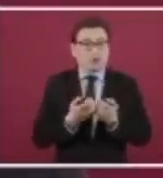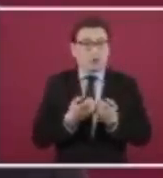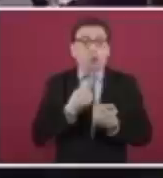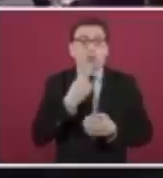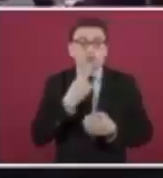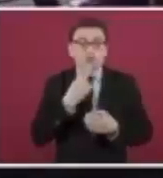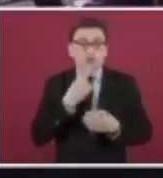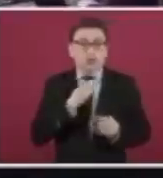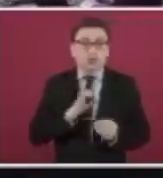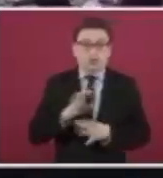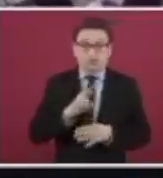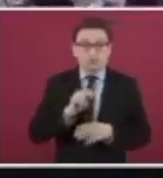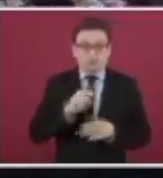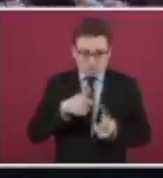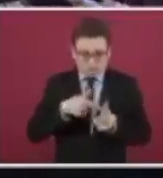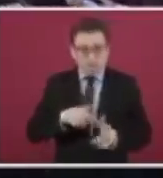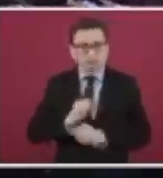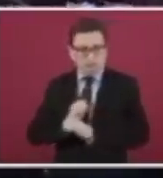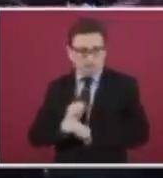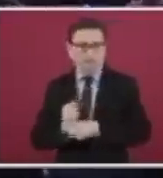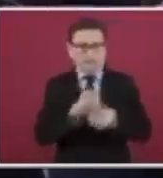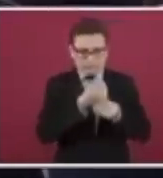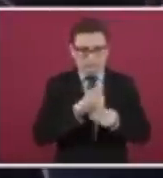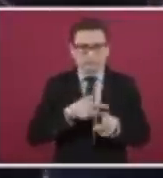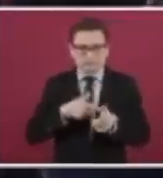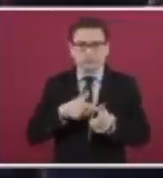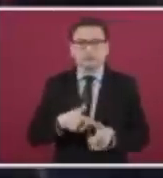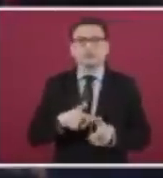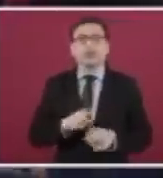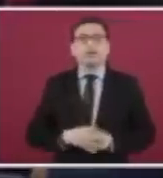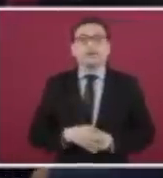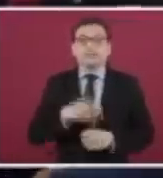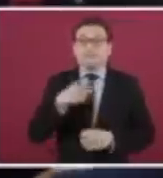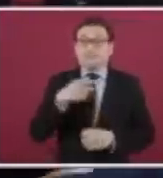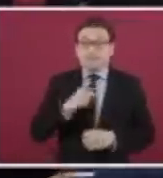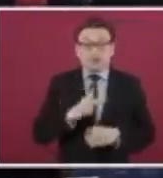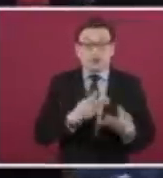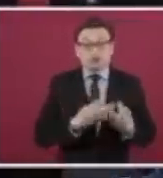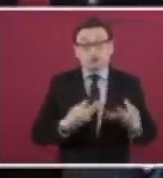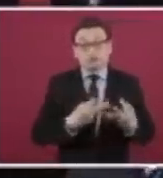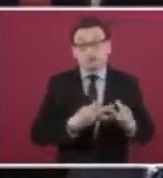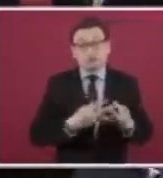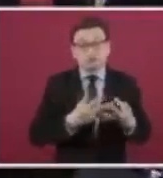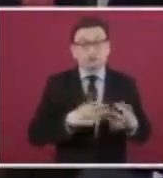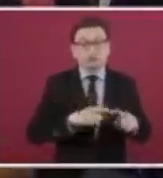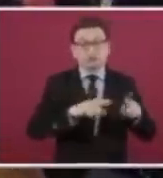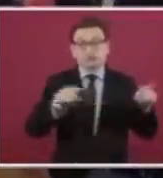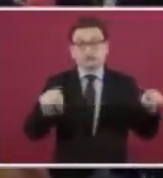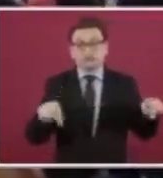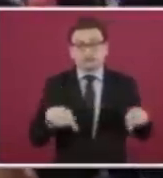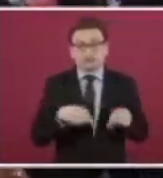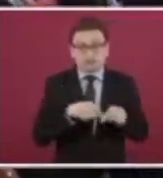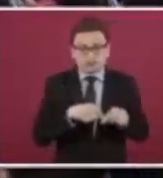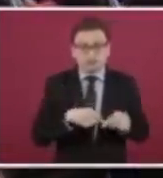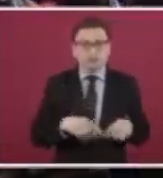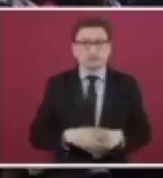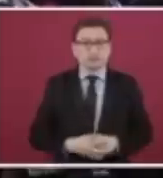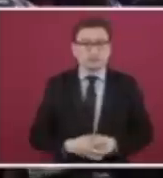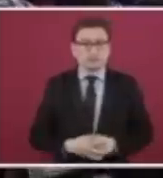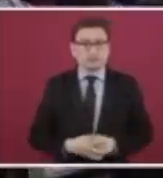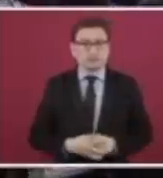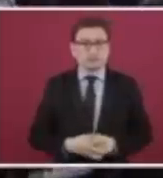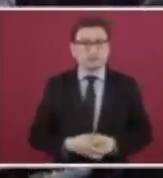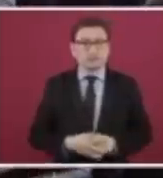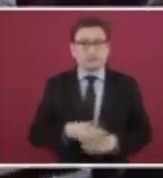ocupar para el béisbol, pero como son terrenos, sobre todo en Obregón